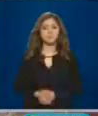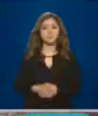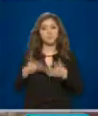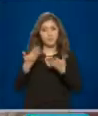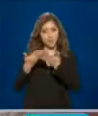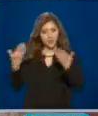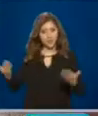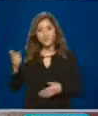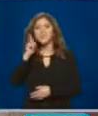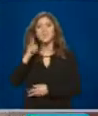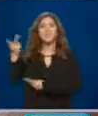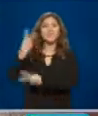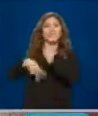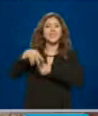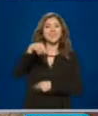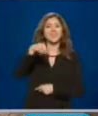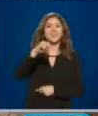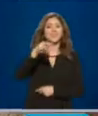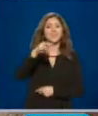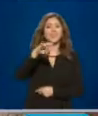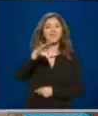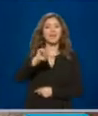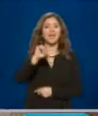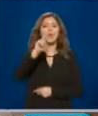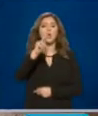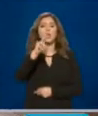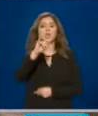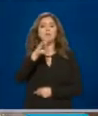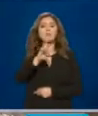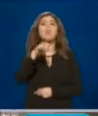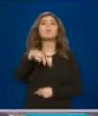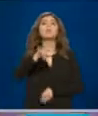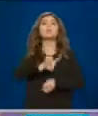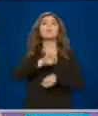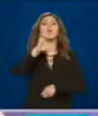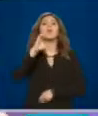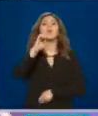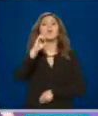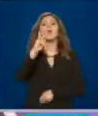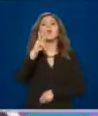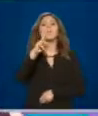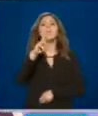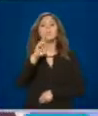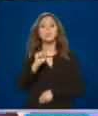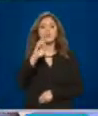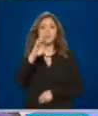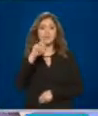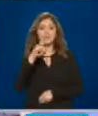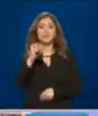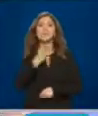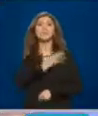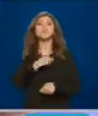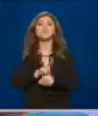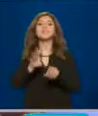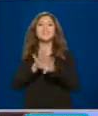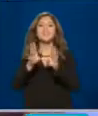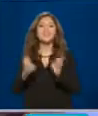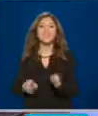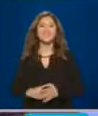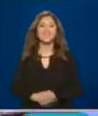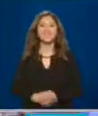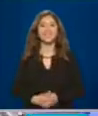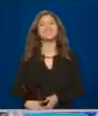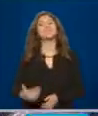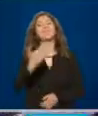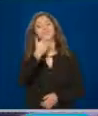aquí está con nosotros Mónica Uribe precisamente para hablar de este tema, el Día de Corpus Christi. ¿Cómo estás, Mónica? Buenos días. Muy bien, muchísimas gracias. Buenos días. Bienvenida y